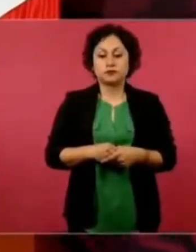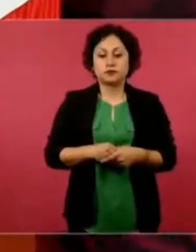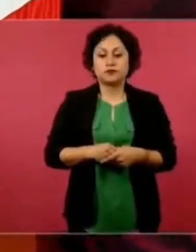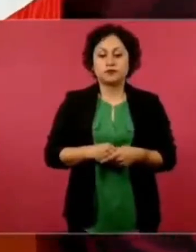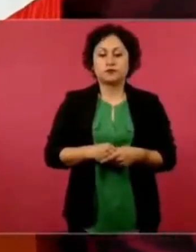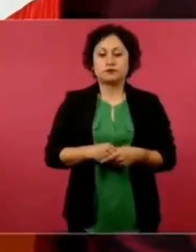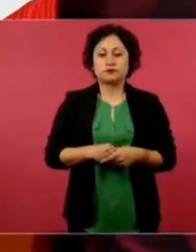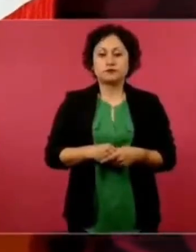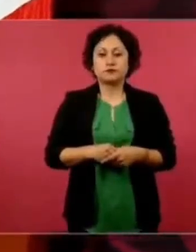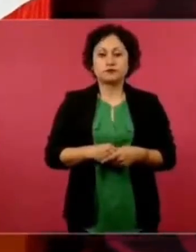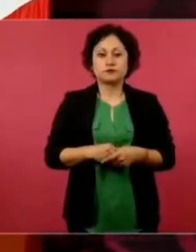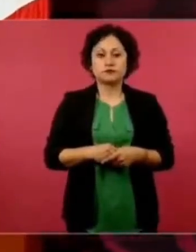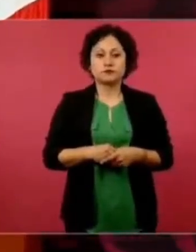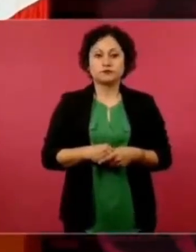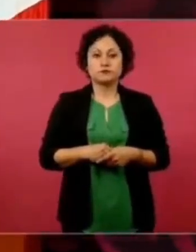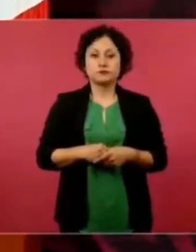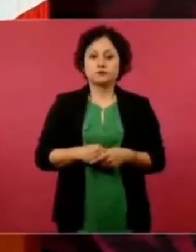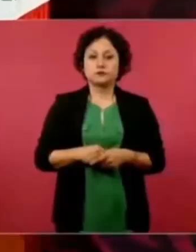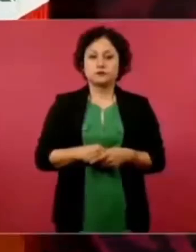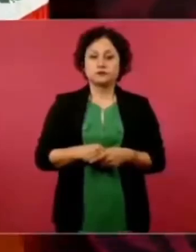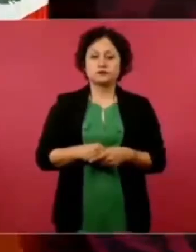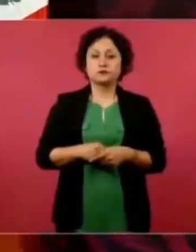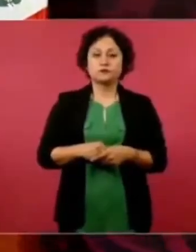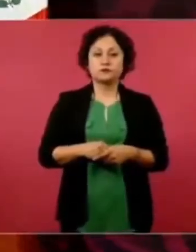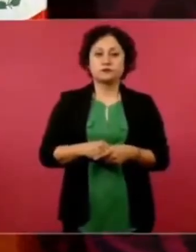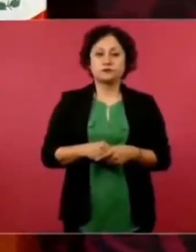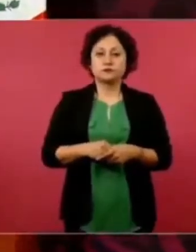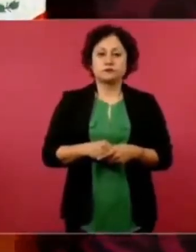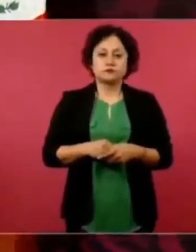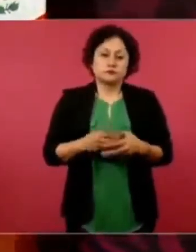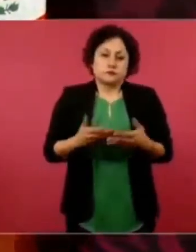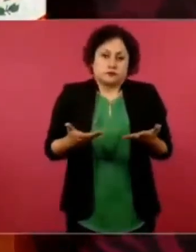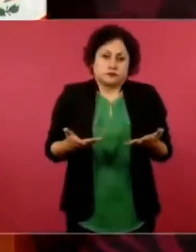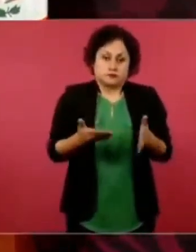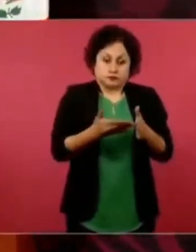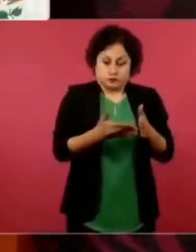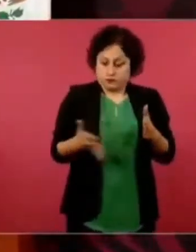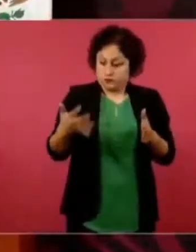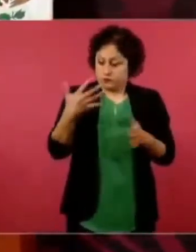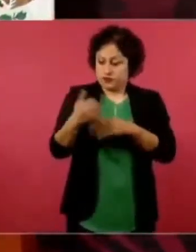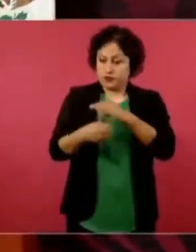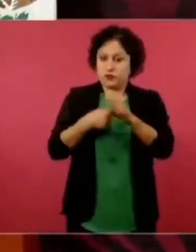se ha construido en 5 años la Guardia Nacional,